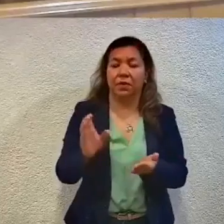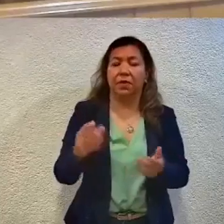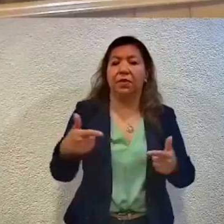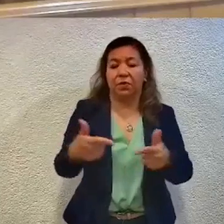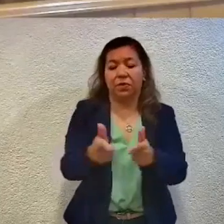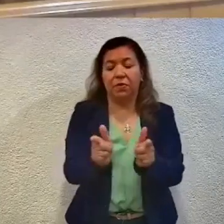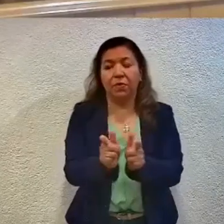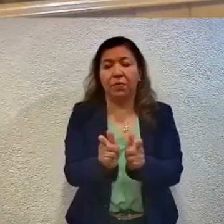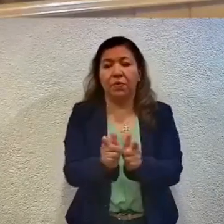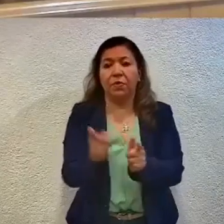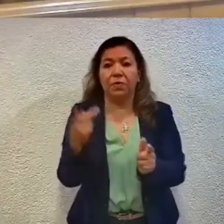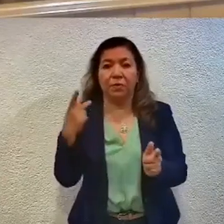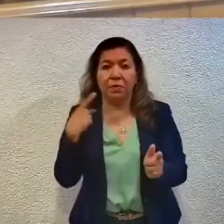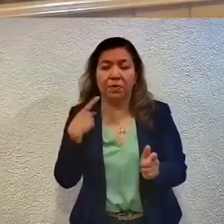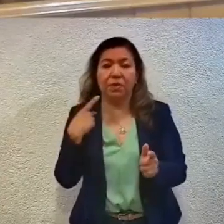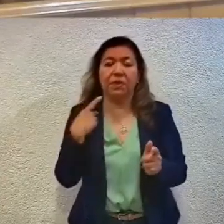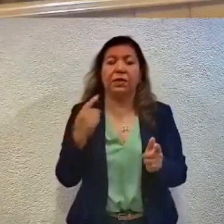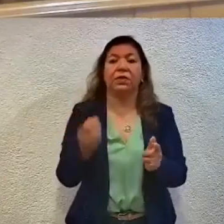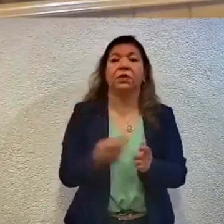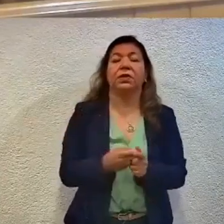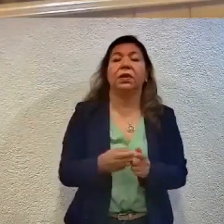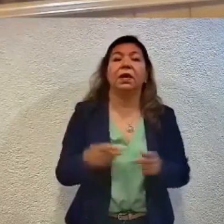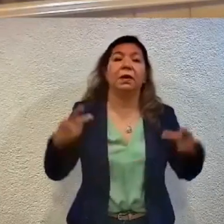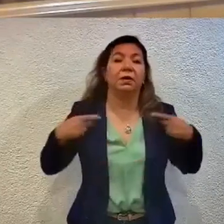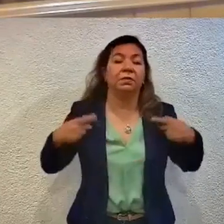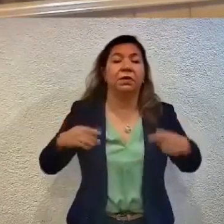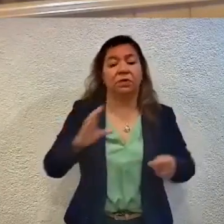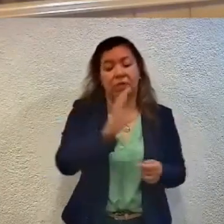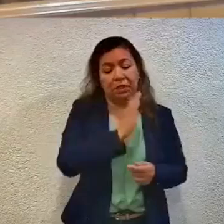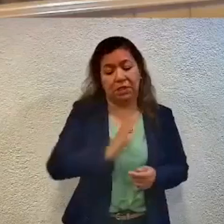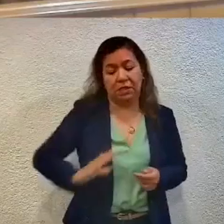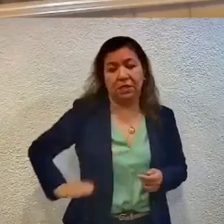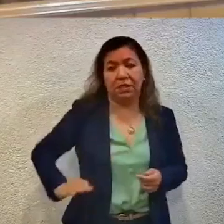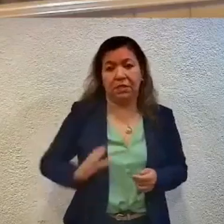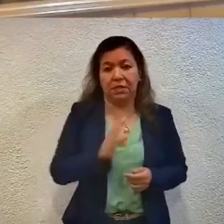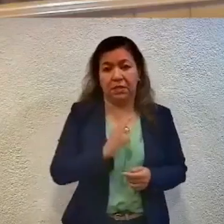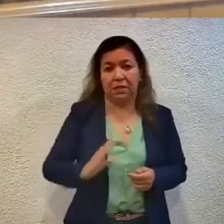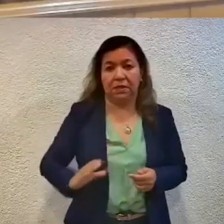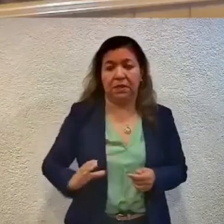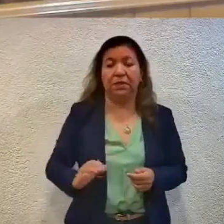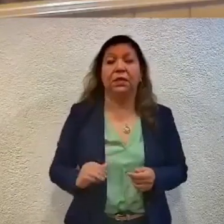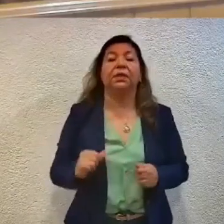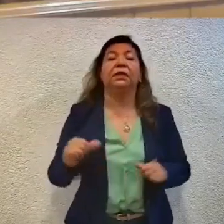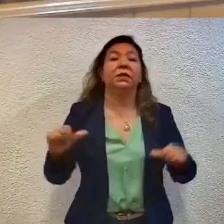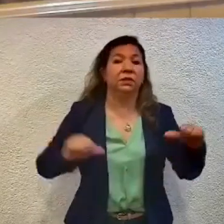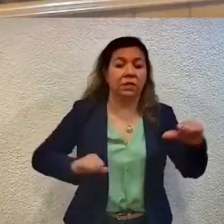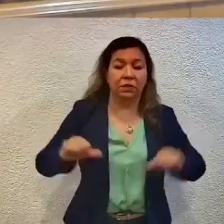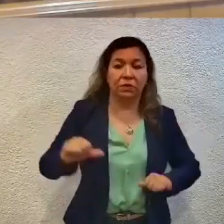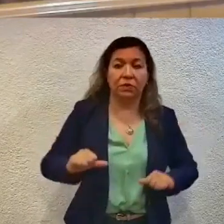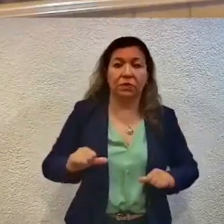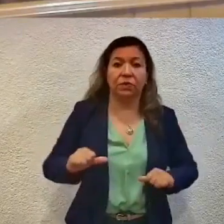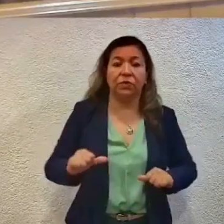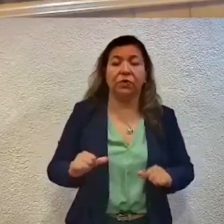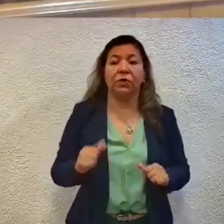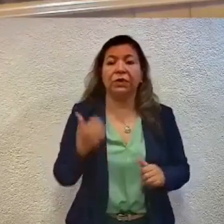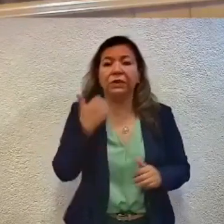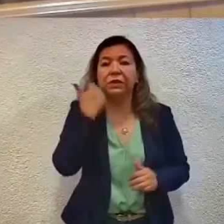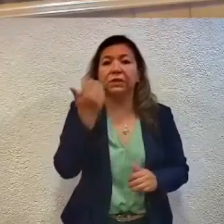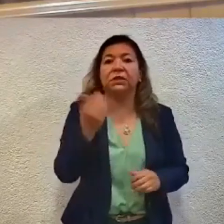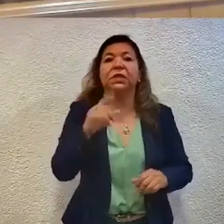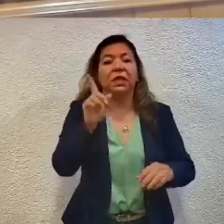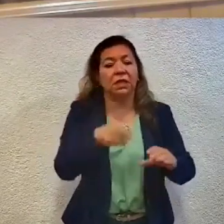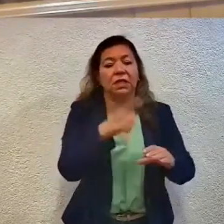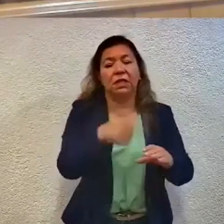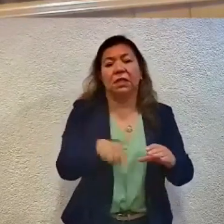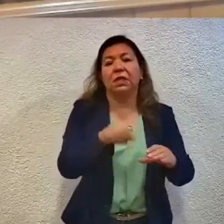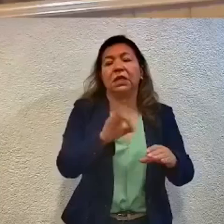actor y las personas candidatas en razón de lo siguiente. La parte actora demanda la nulidad de la votación recibida en 12